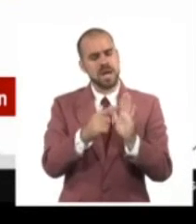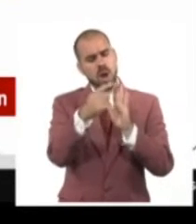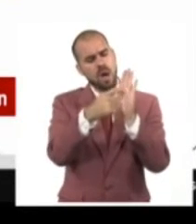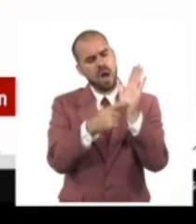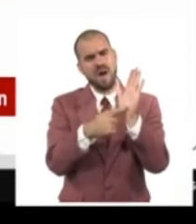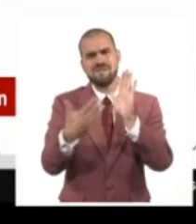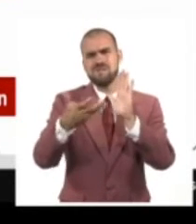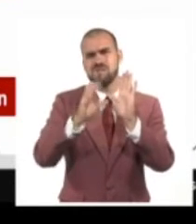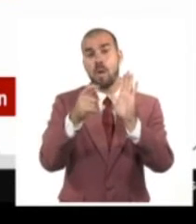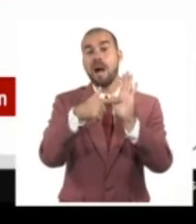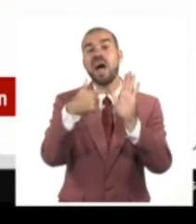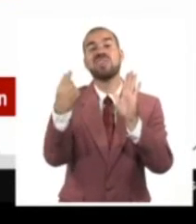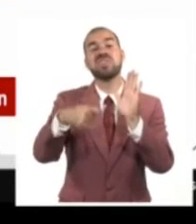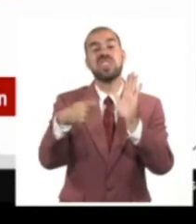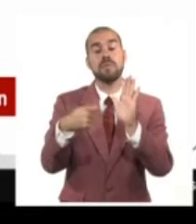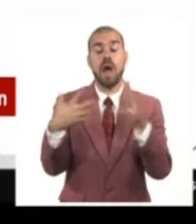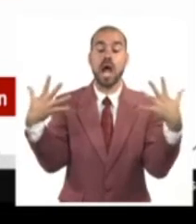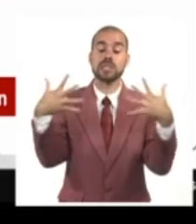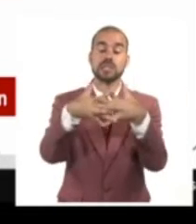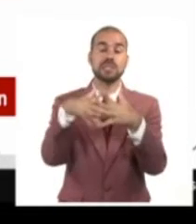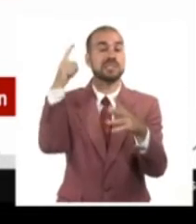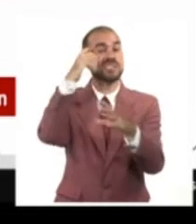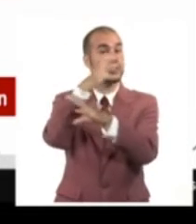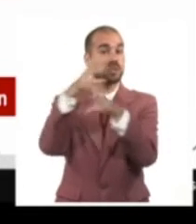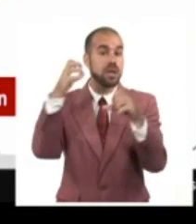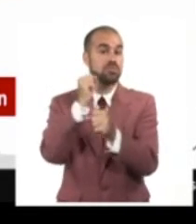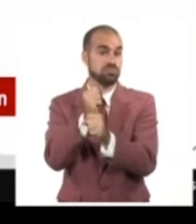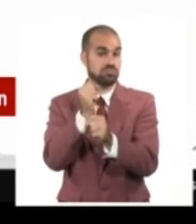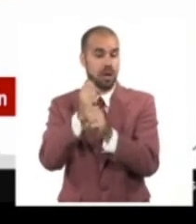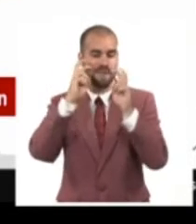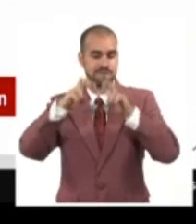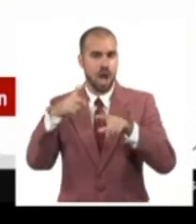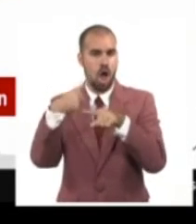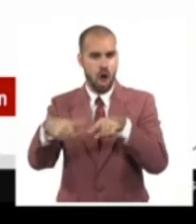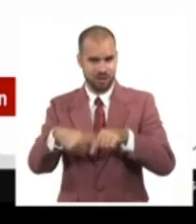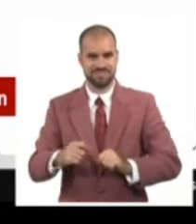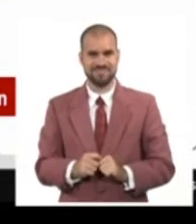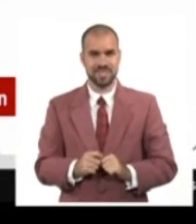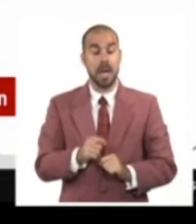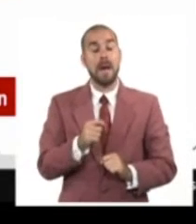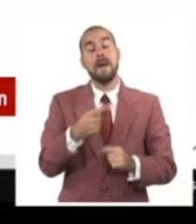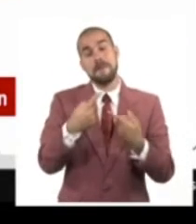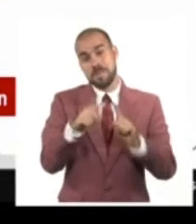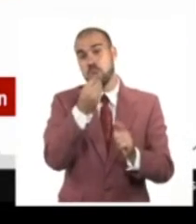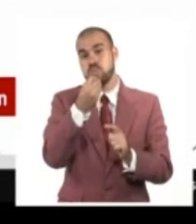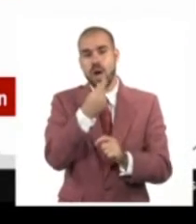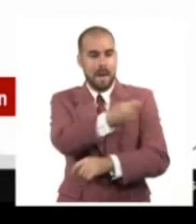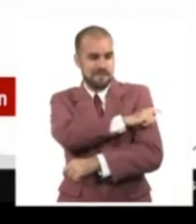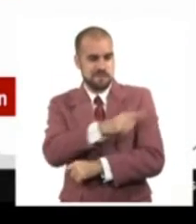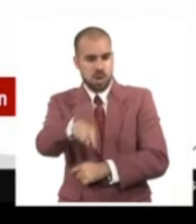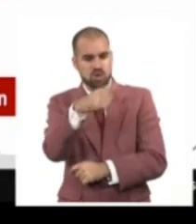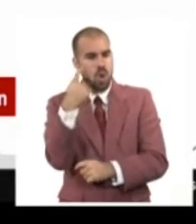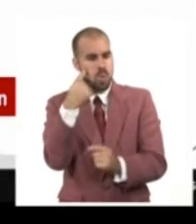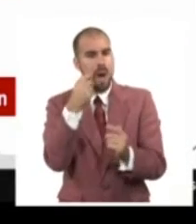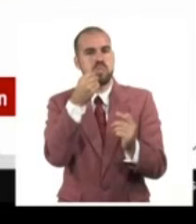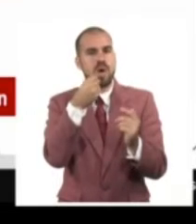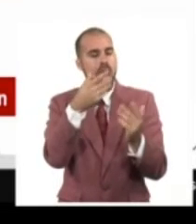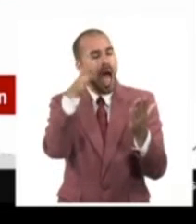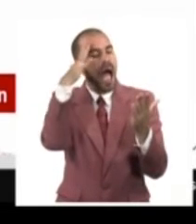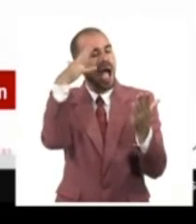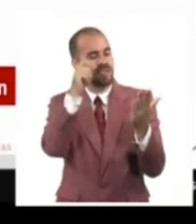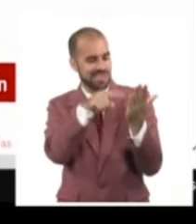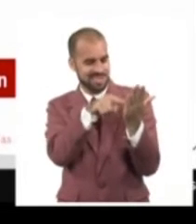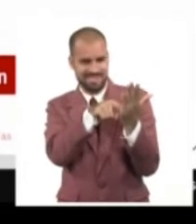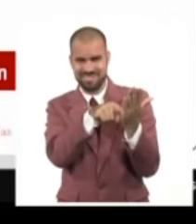nivel científico, pero al mismo tiempo más asequibles a la población, lo cual pueda tributar de manera coherente, de manera creciente a la